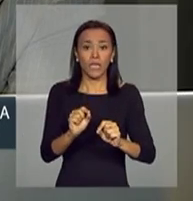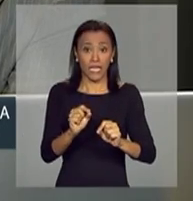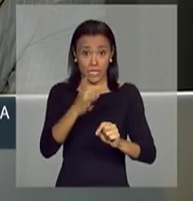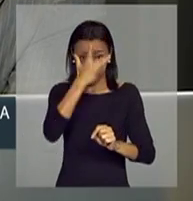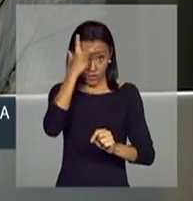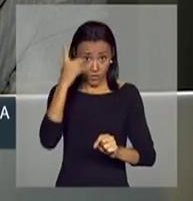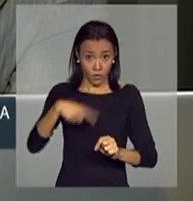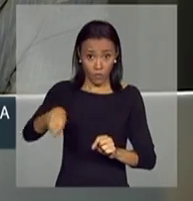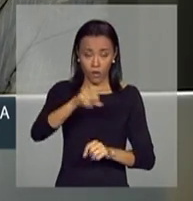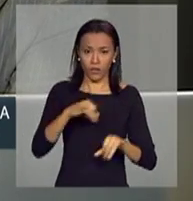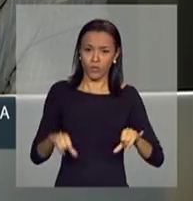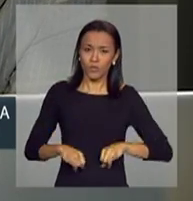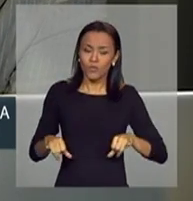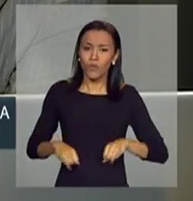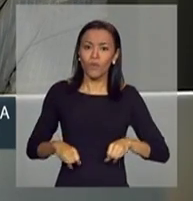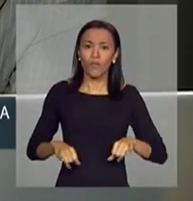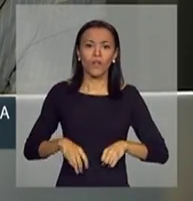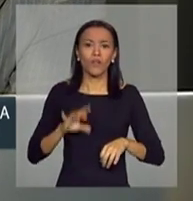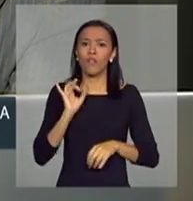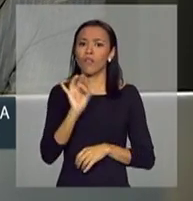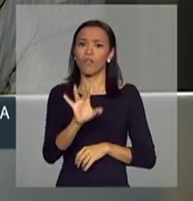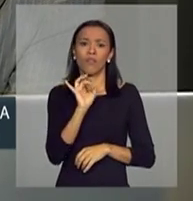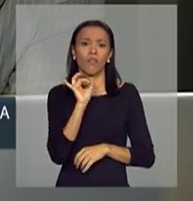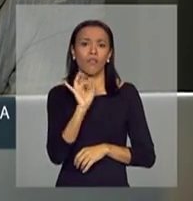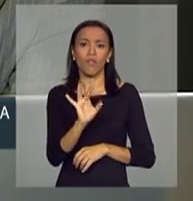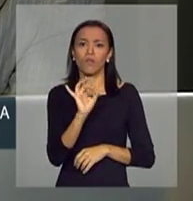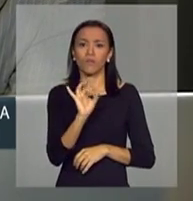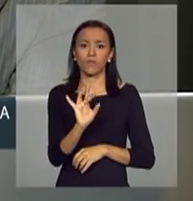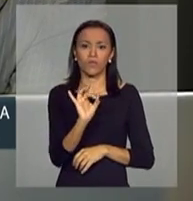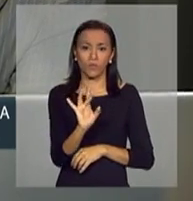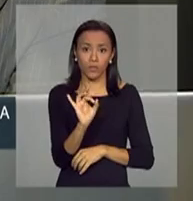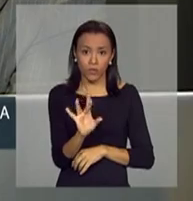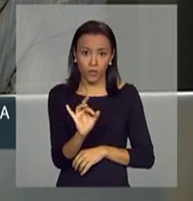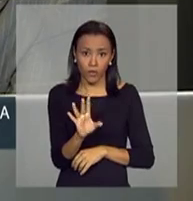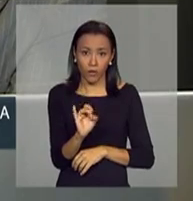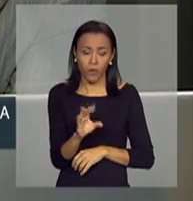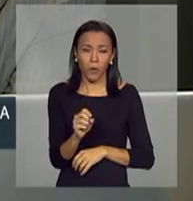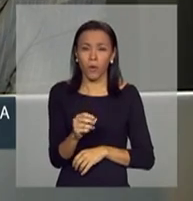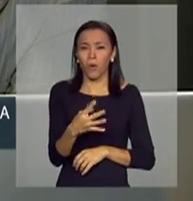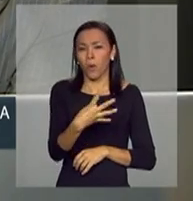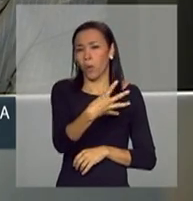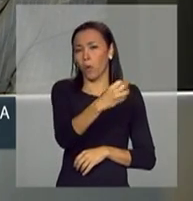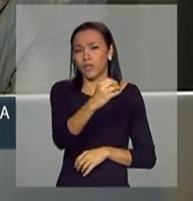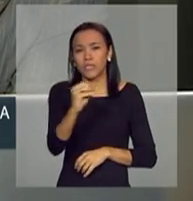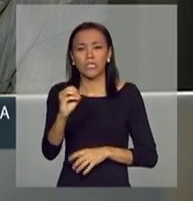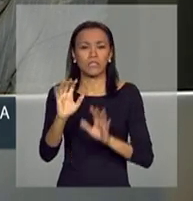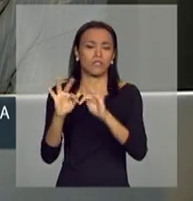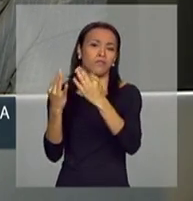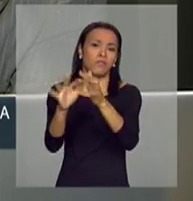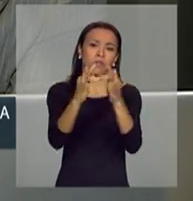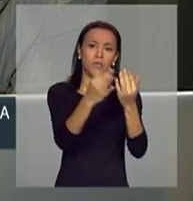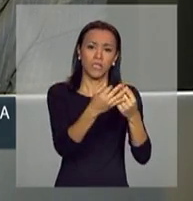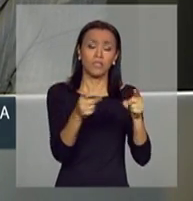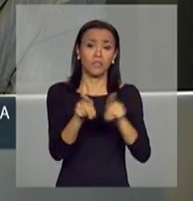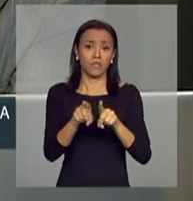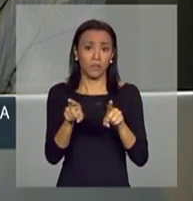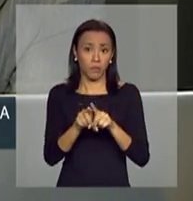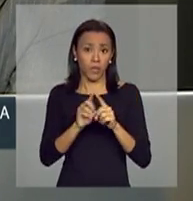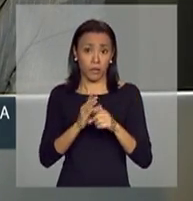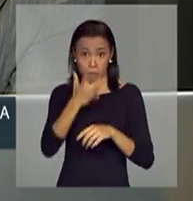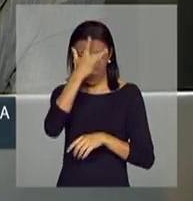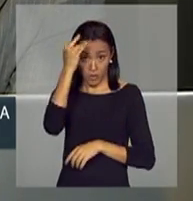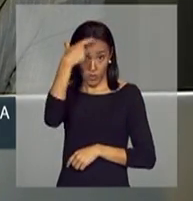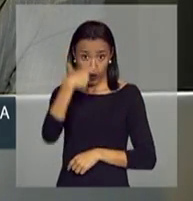de la dictadura no fueron solamente unos cuantos cientos de familias y opositores políticos.